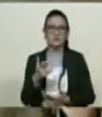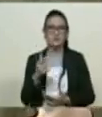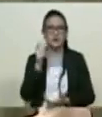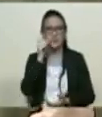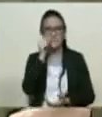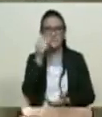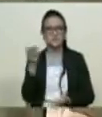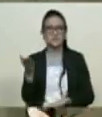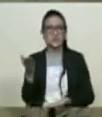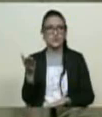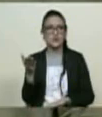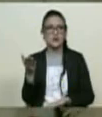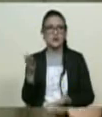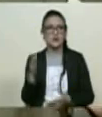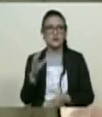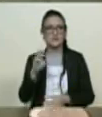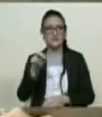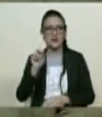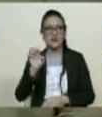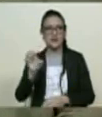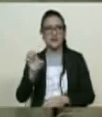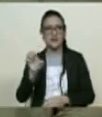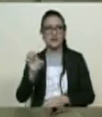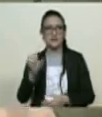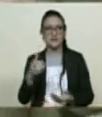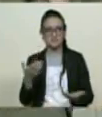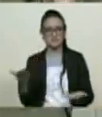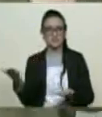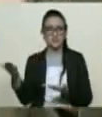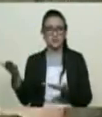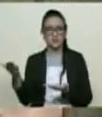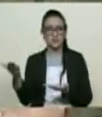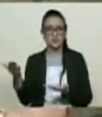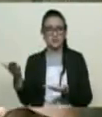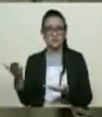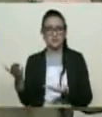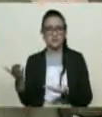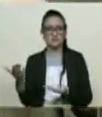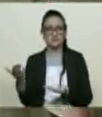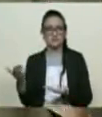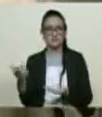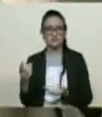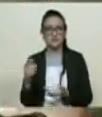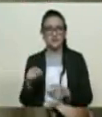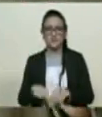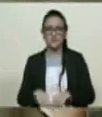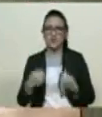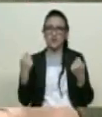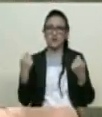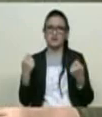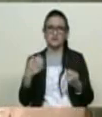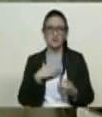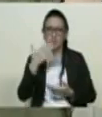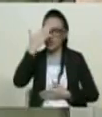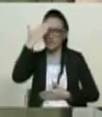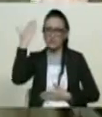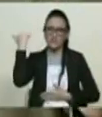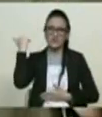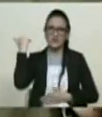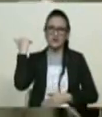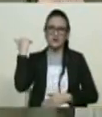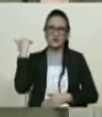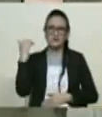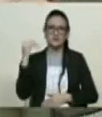y estas heroínas del Poder Electoral que hicieron posible y que es la razón, la violencia que no podemos olvidar por